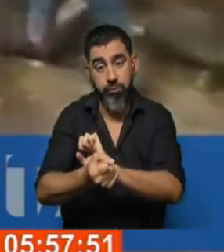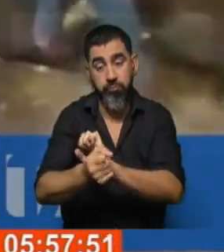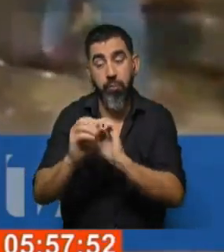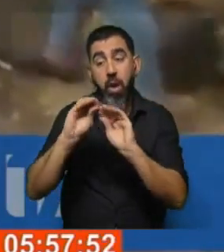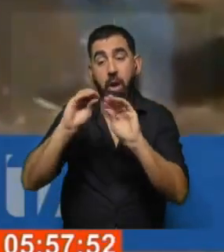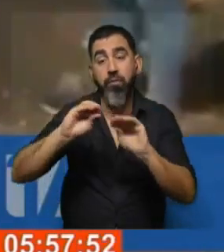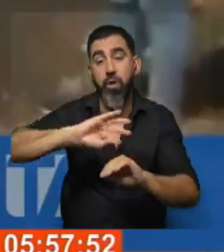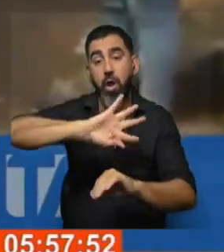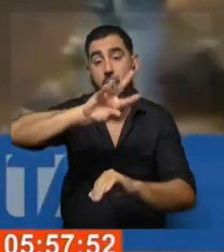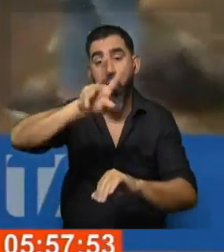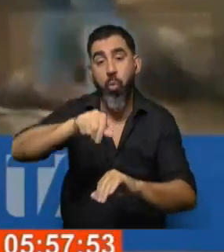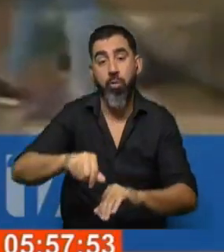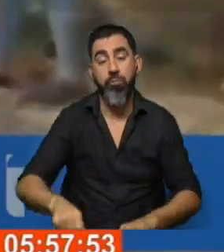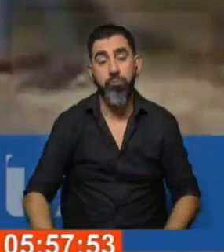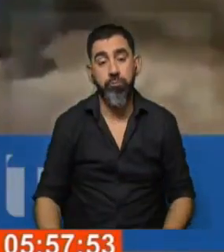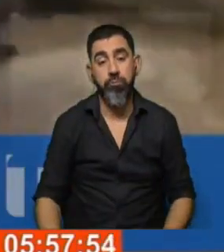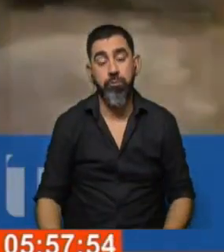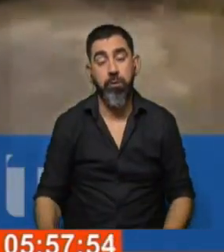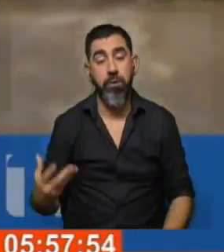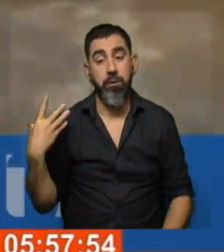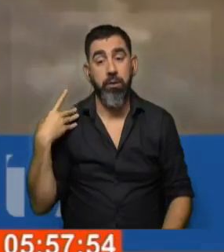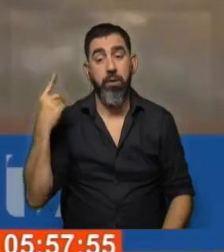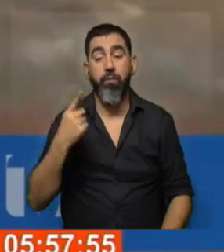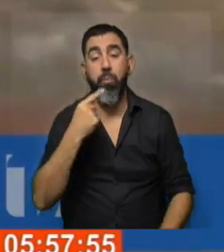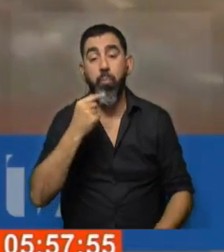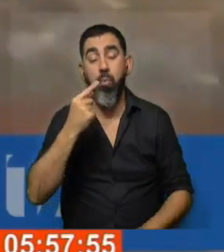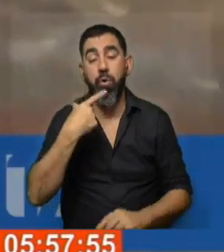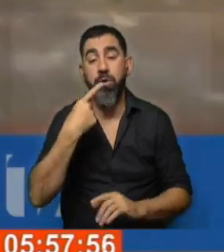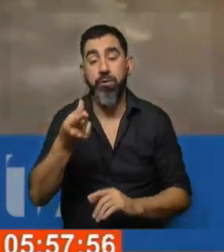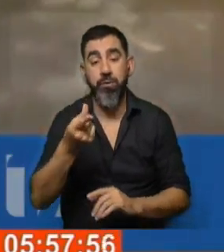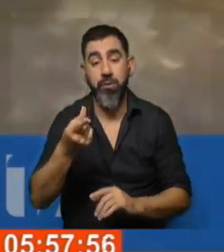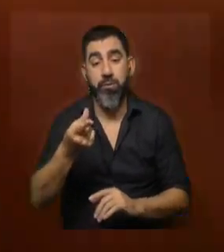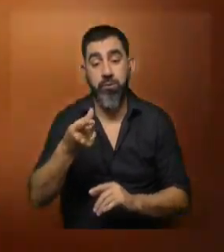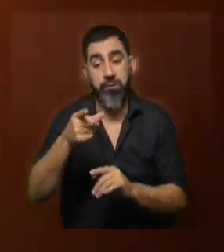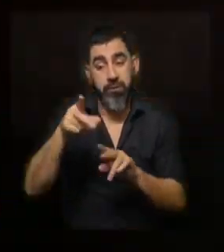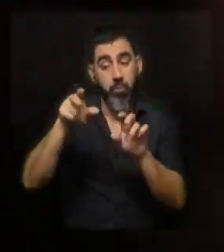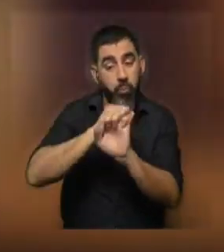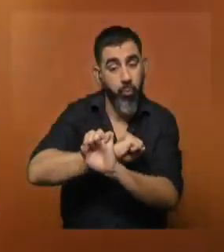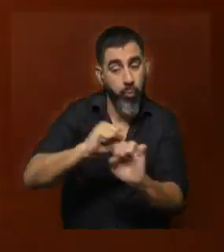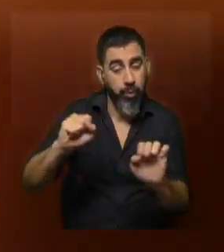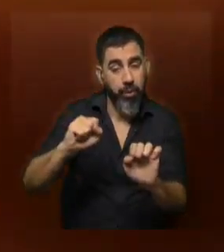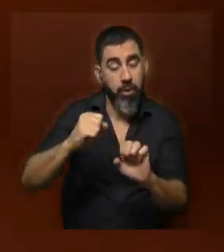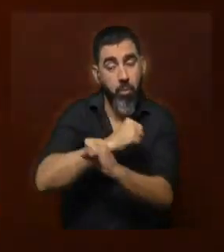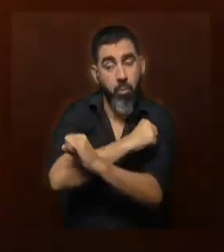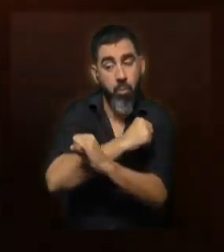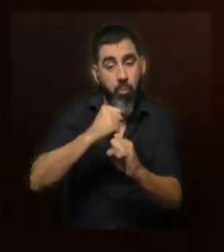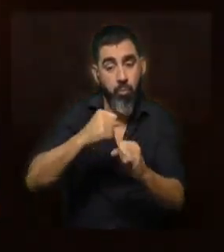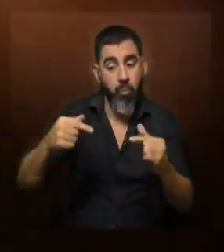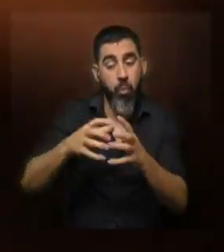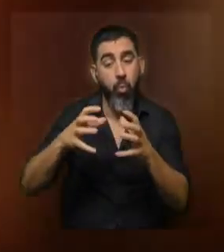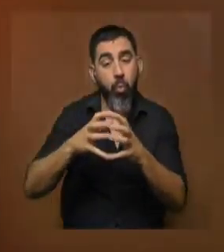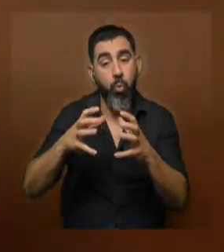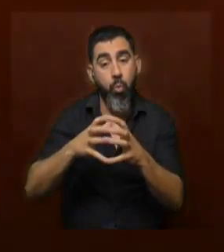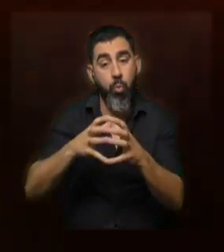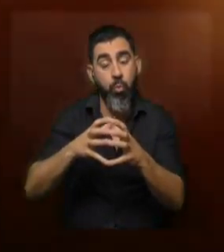reportados como robados el general de la policía Pablo Ramírez estimó que esta acción podría ser un atentado de parte de alguna